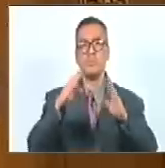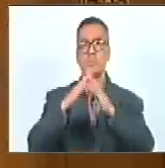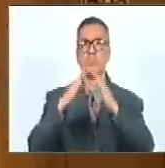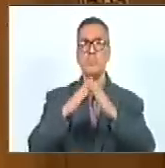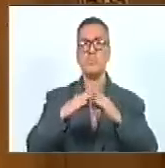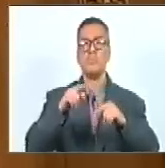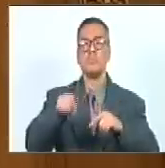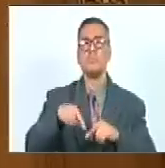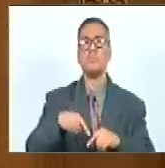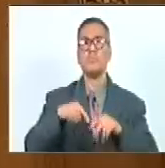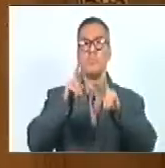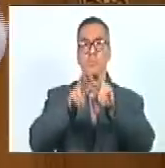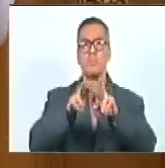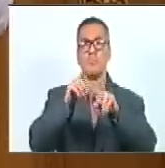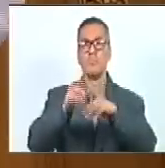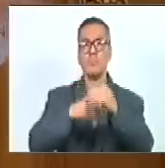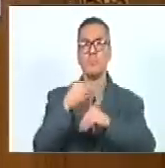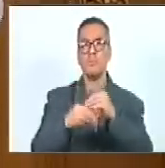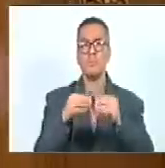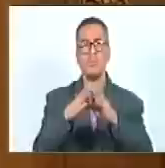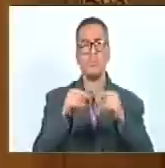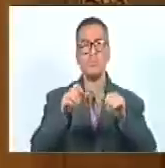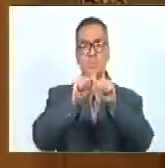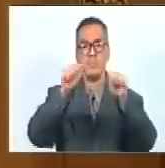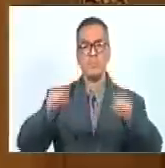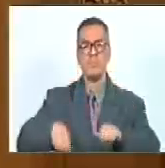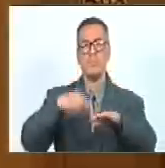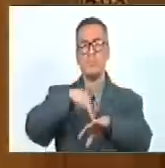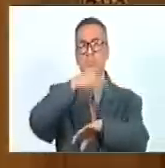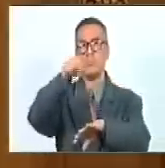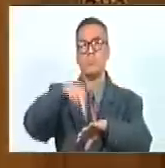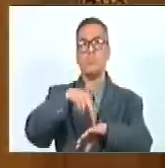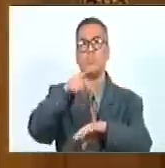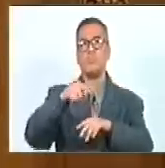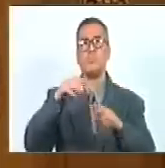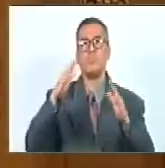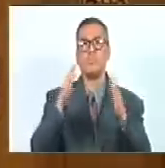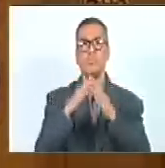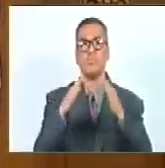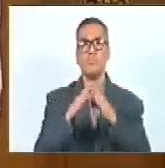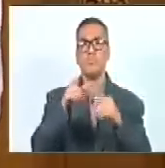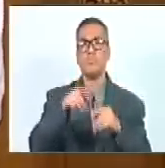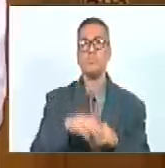y hábitat, que es la que rige todo el Sistema Nacional de Vivienda